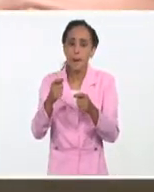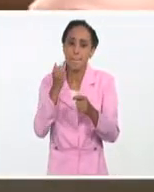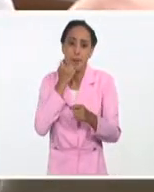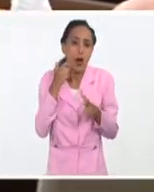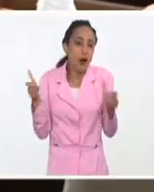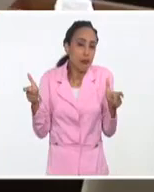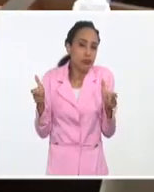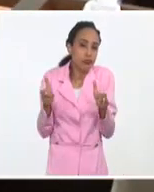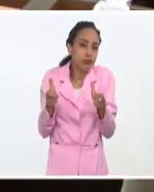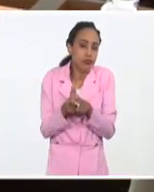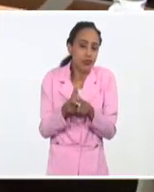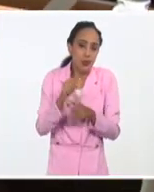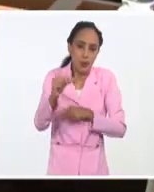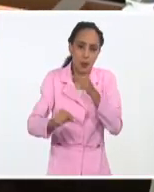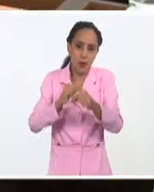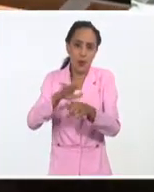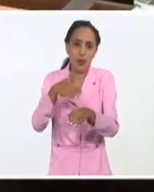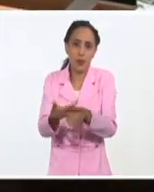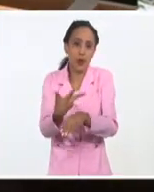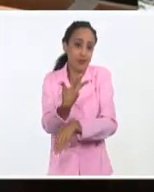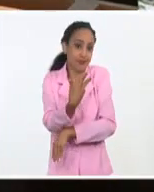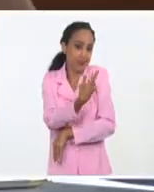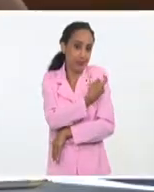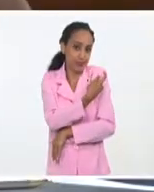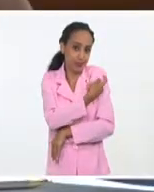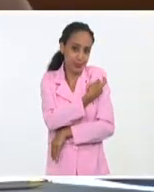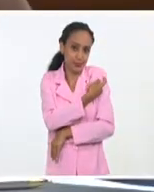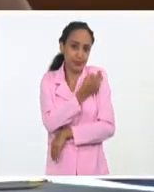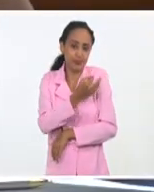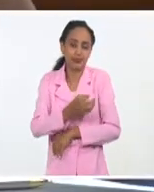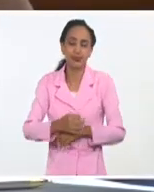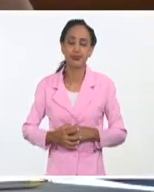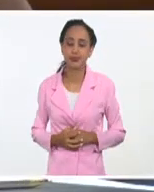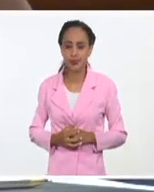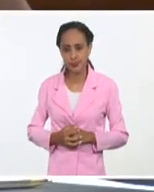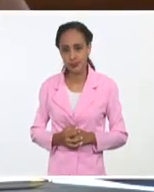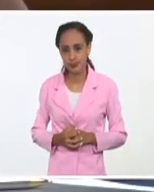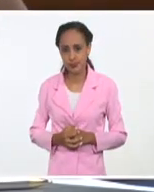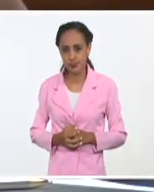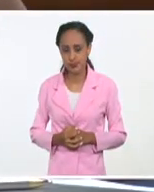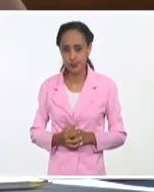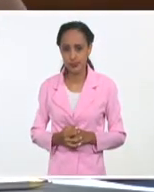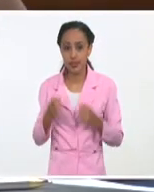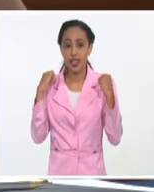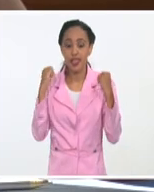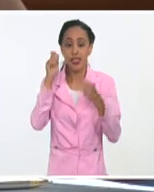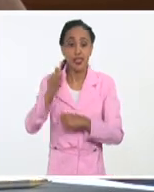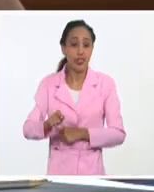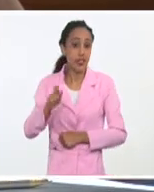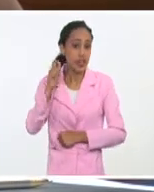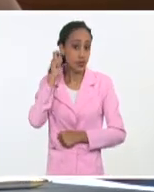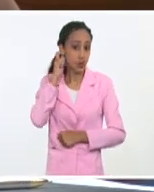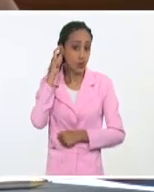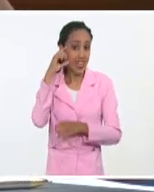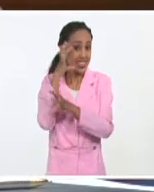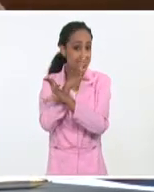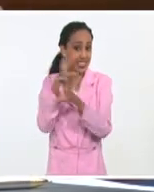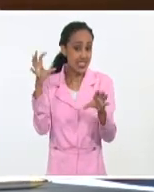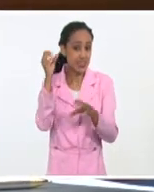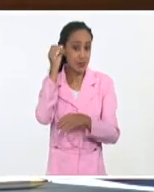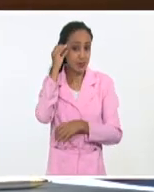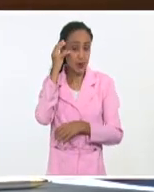avance la intervención sanitaria con los candidatos vacunales Soberana y Abdala. Al respecto, la directora de Ciencia e Innovación Tecnológica del